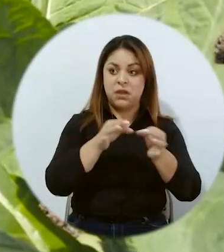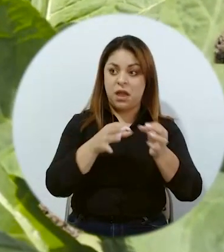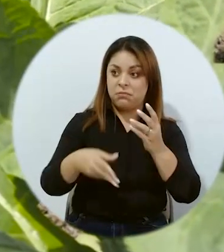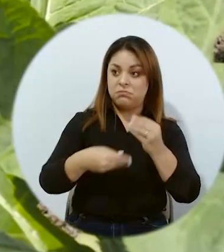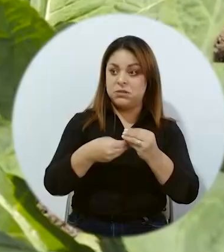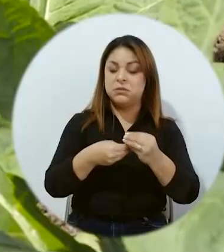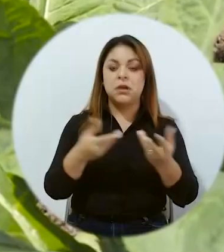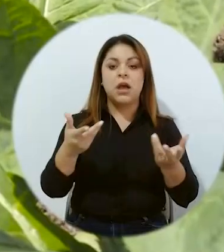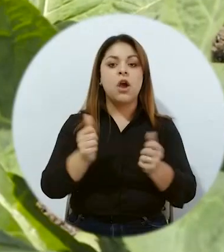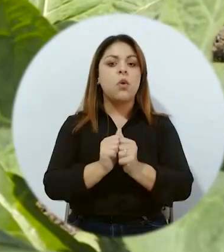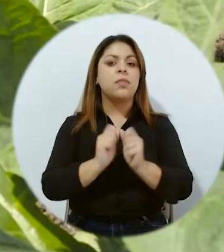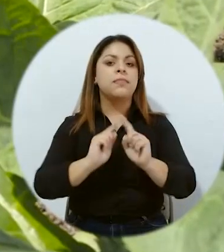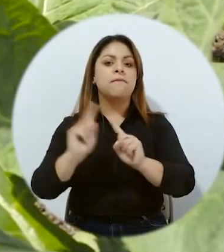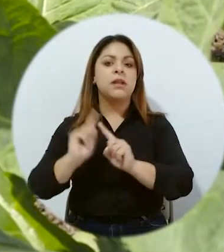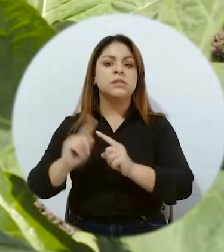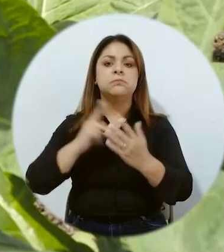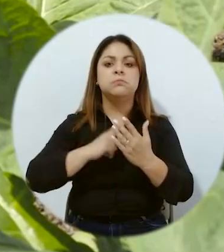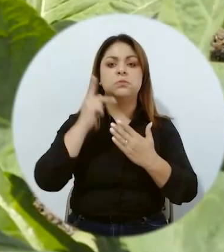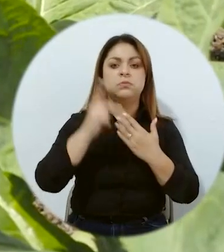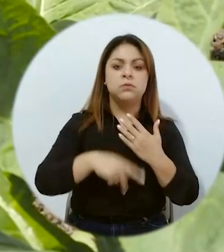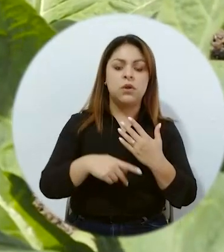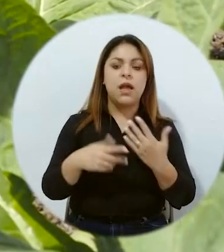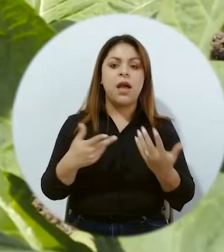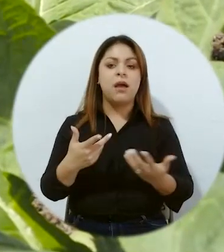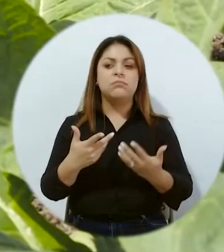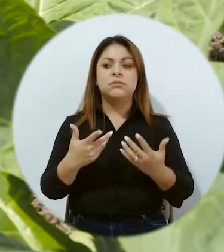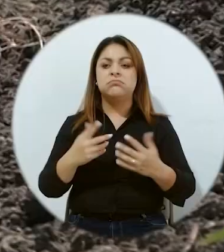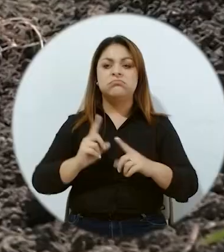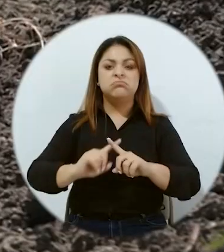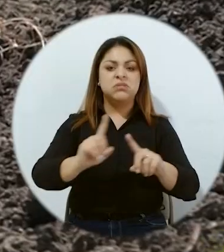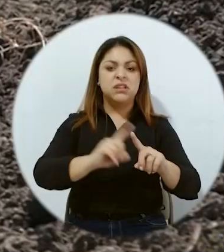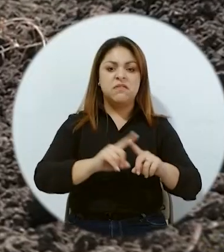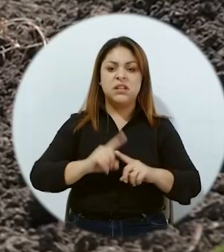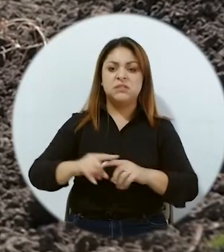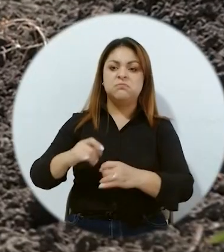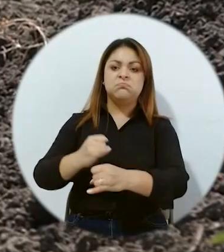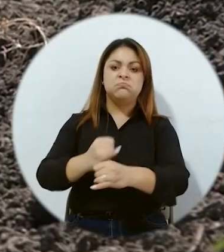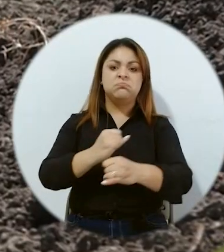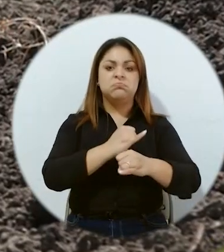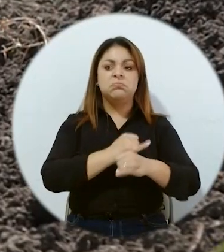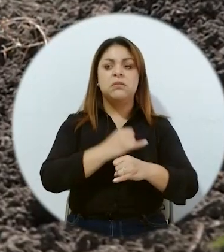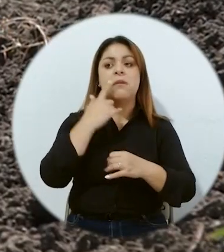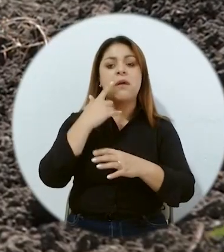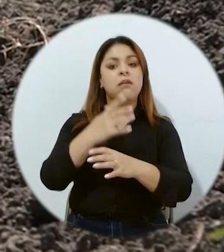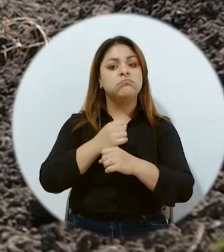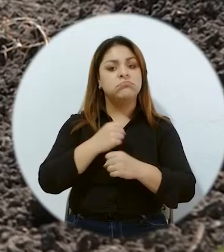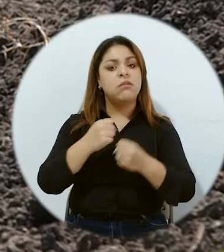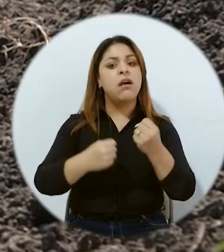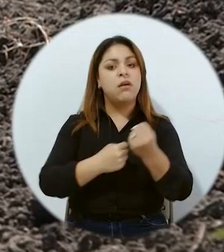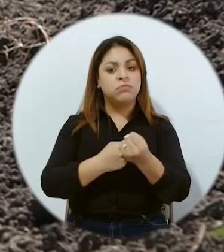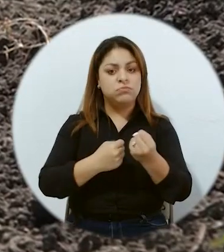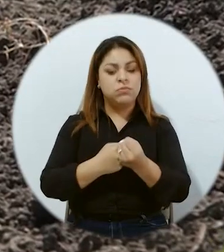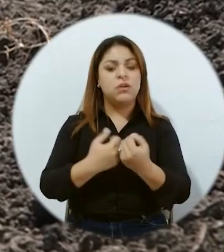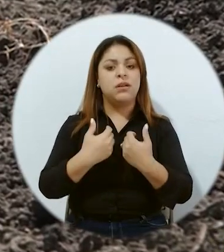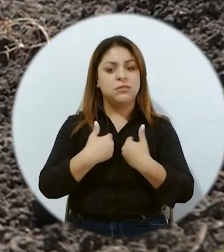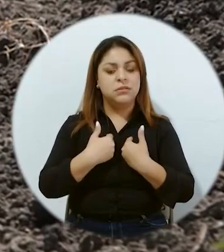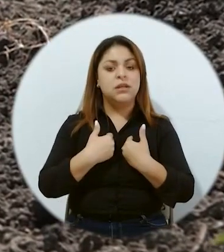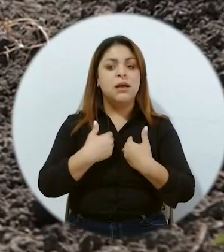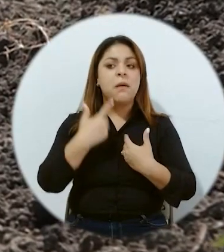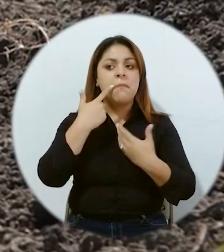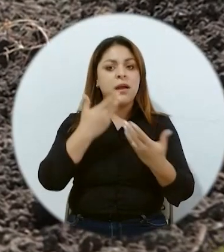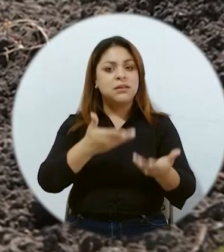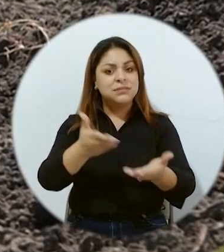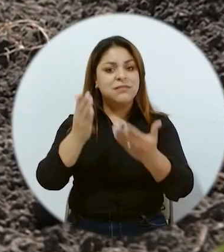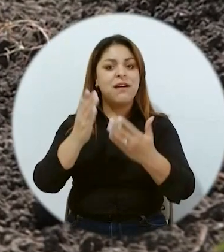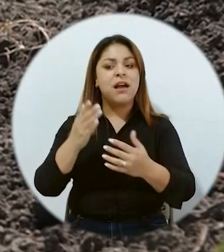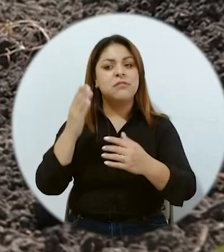eso, con diferentes programas, con diferentes entidades para recibir apoyo, para